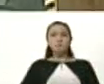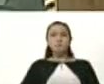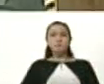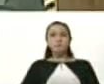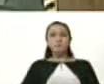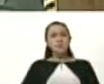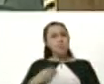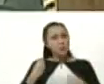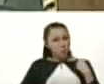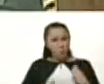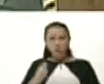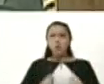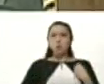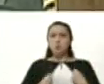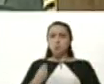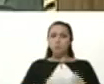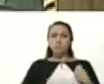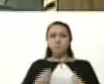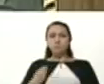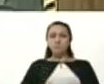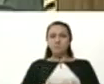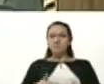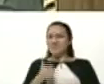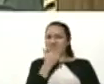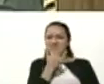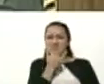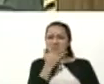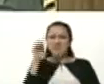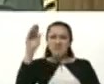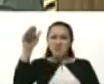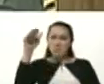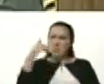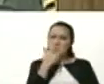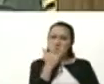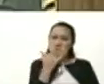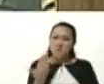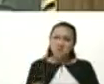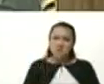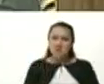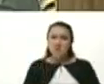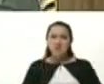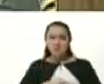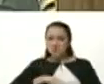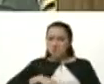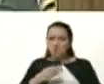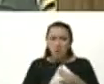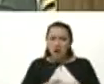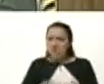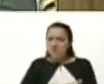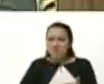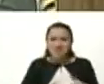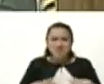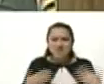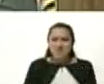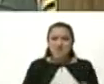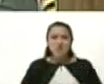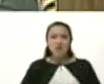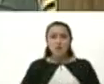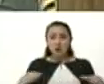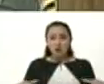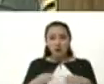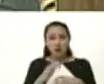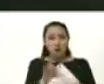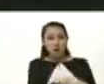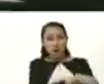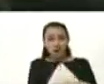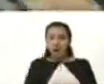Nuestra gran preocupación es esa. ¿Qué va a pasar? ¿Qué va a pasar? ¿Qué podemos hacer? Porque Serenata Guayanesa no se